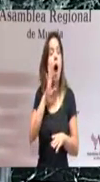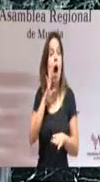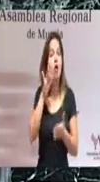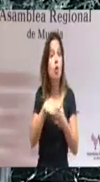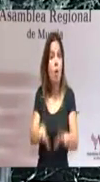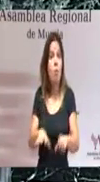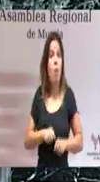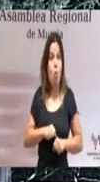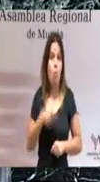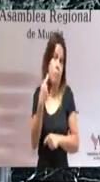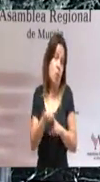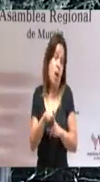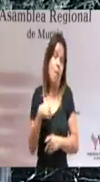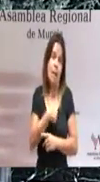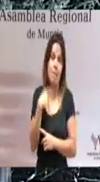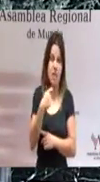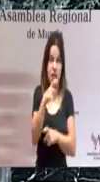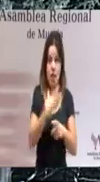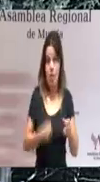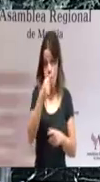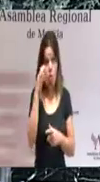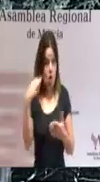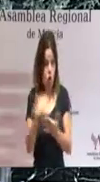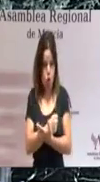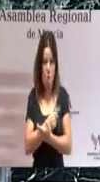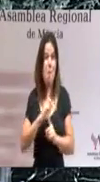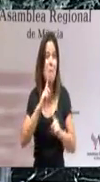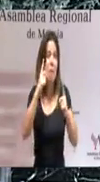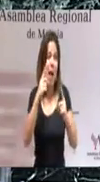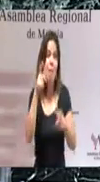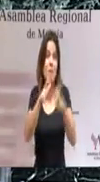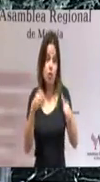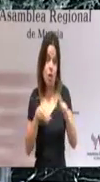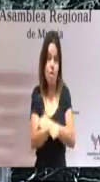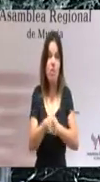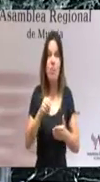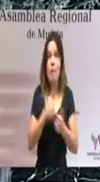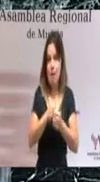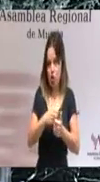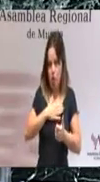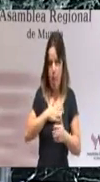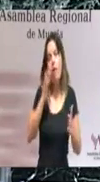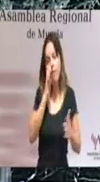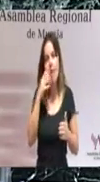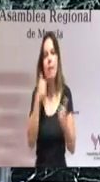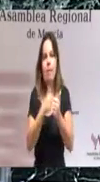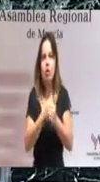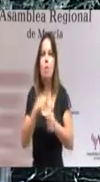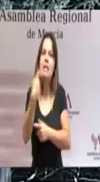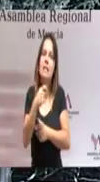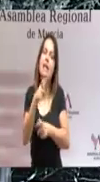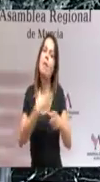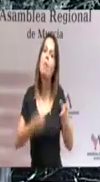murcianos, las primeras personas que entraron en mi despacho, que es el despacho del presidente de todos los murcianos, fueron todos